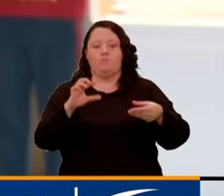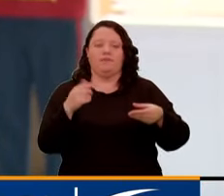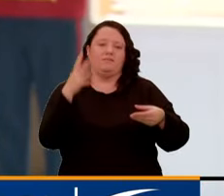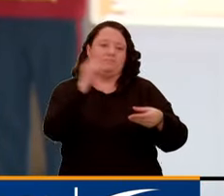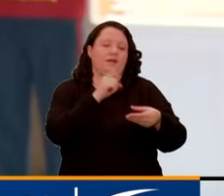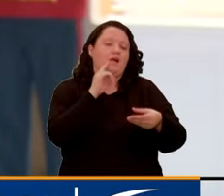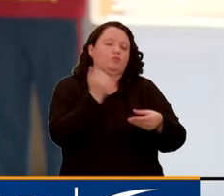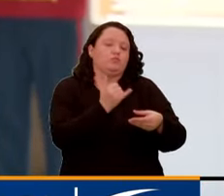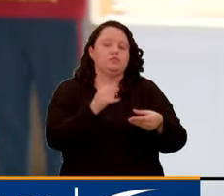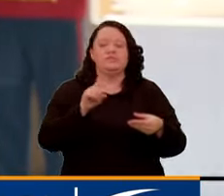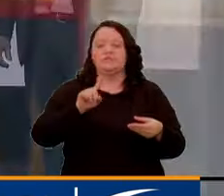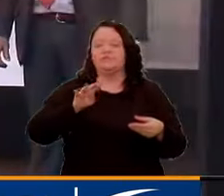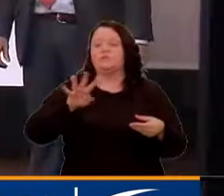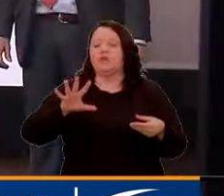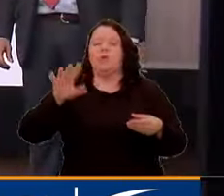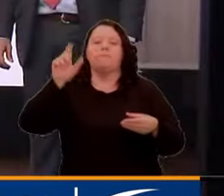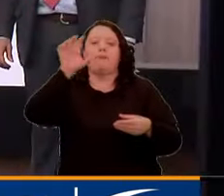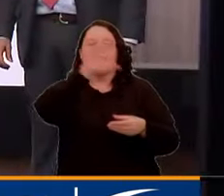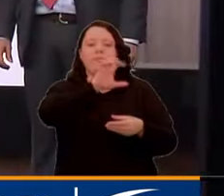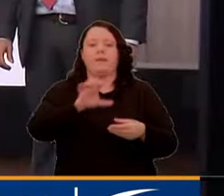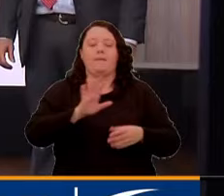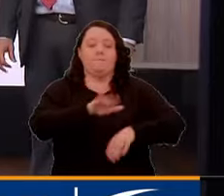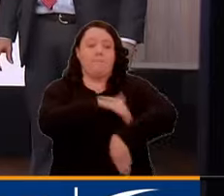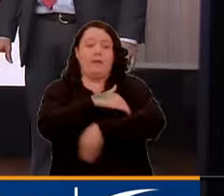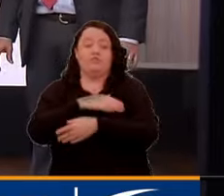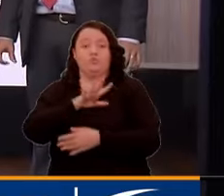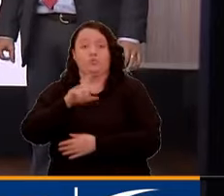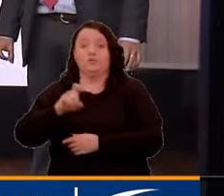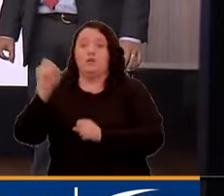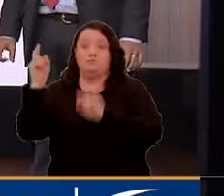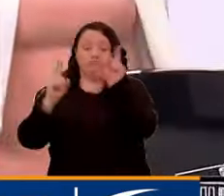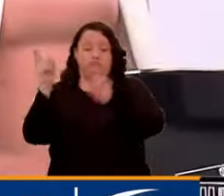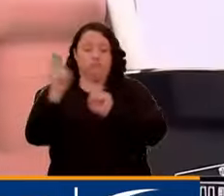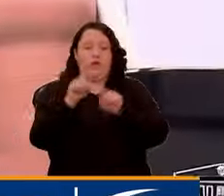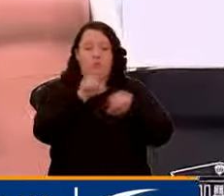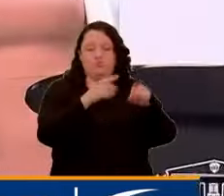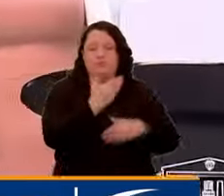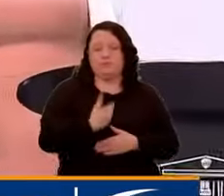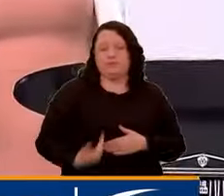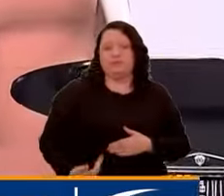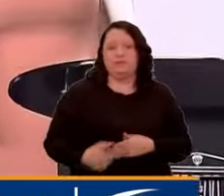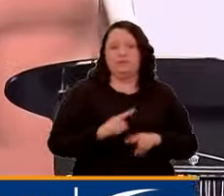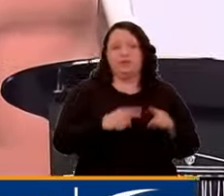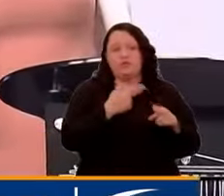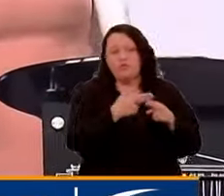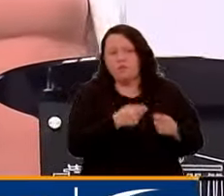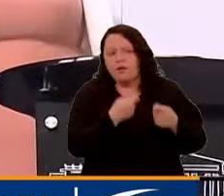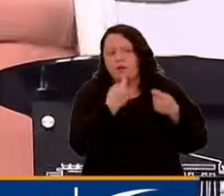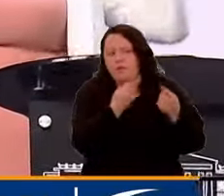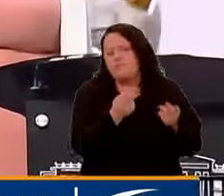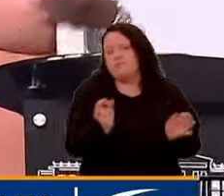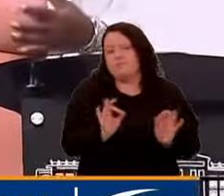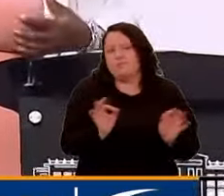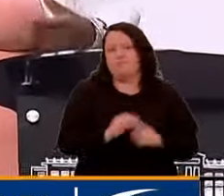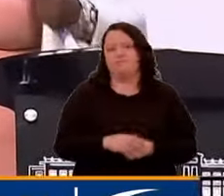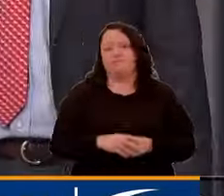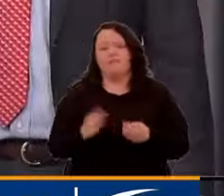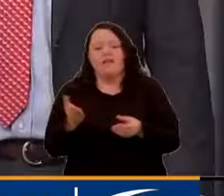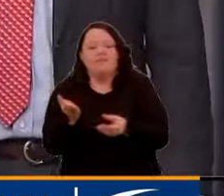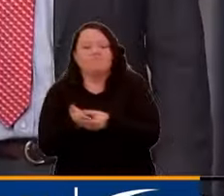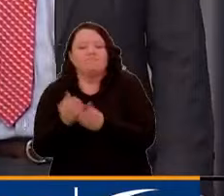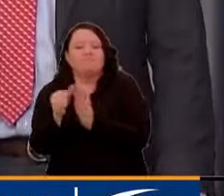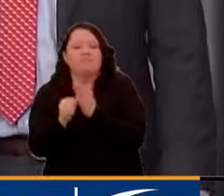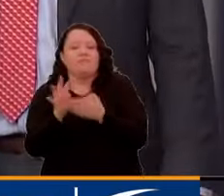145 países 56 ministros confirmados y algunos presidentes dijo el canciller pero no entregó nombres y una verde que esto es un